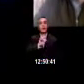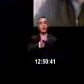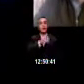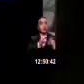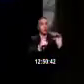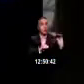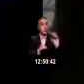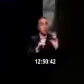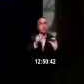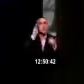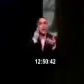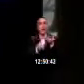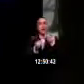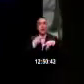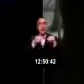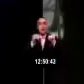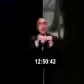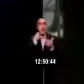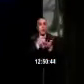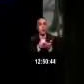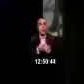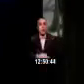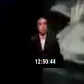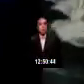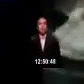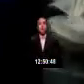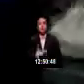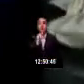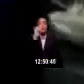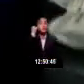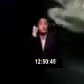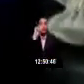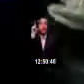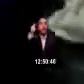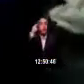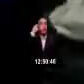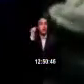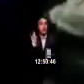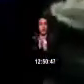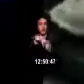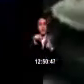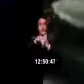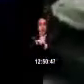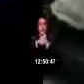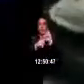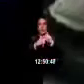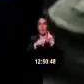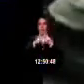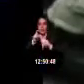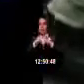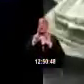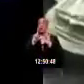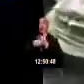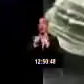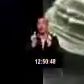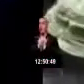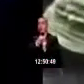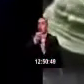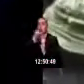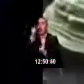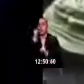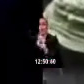esta difícil situación. Este programa de créditos los pone en vigencia el gobierno nacional mediante el Banco del Pacífico y más adelante a través de